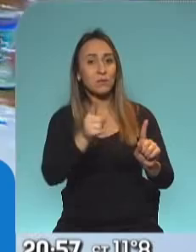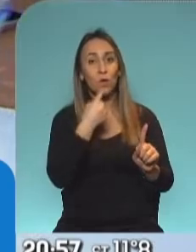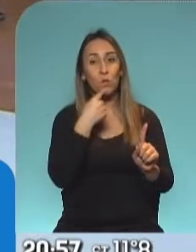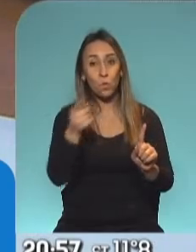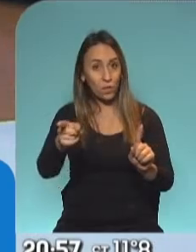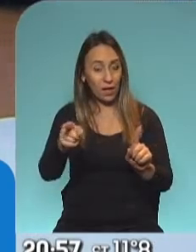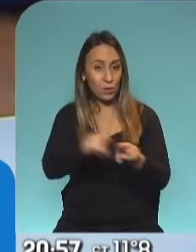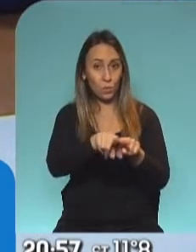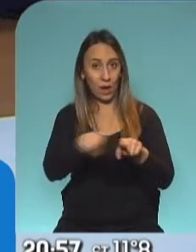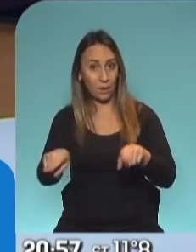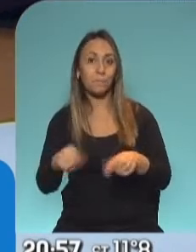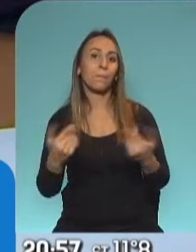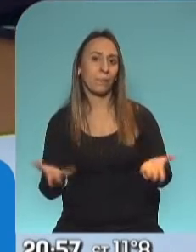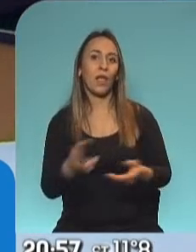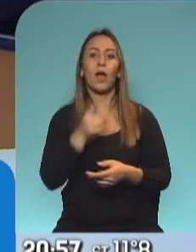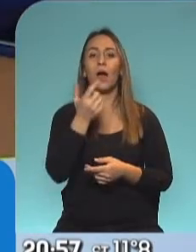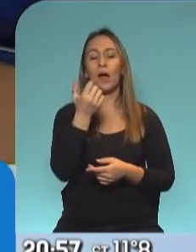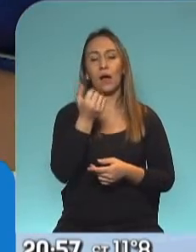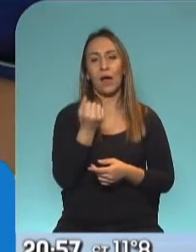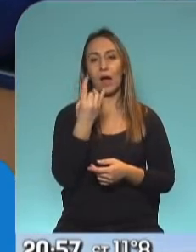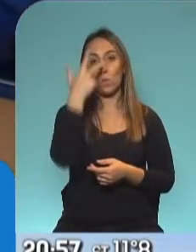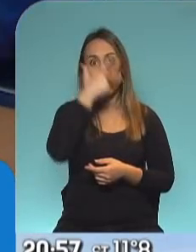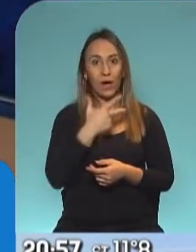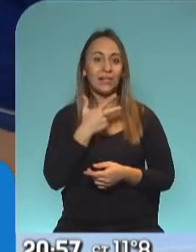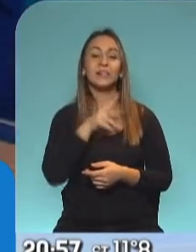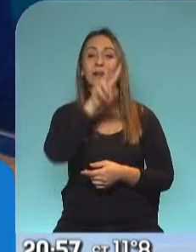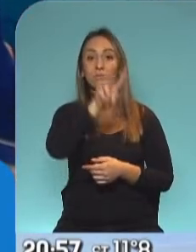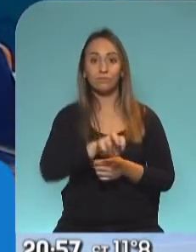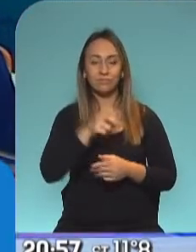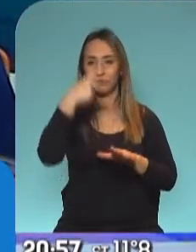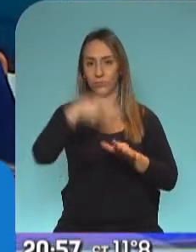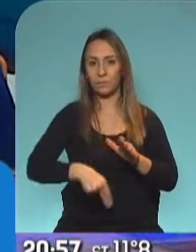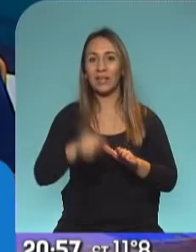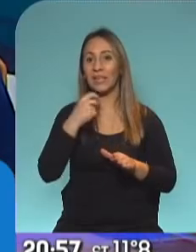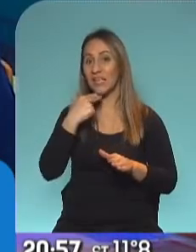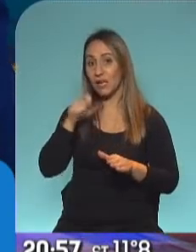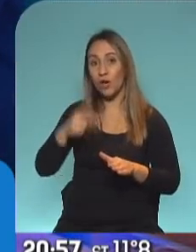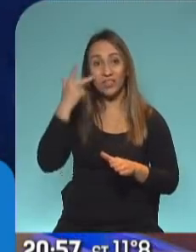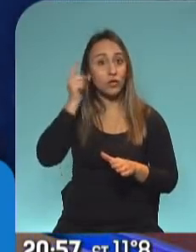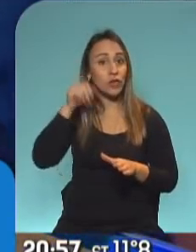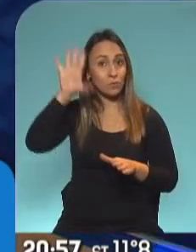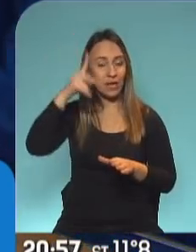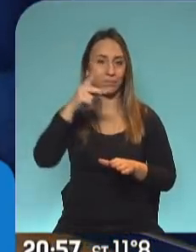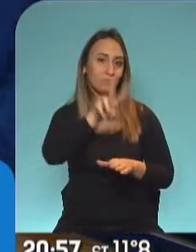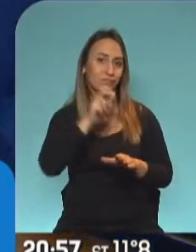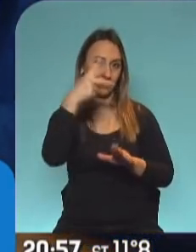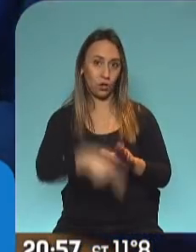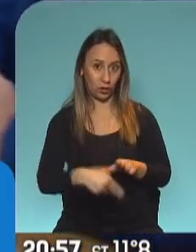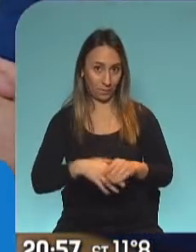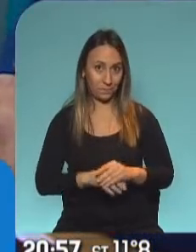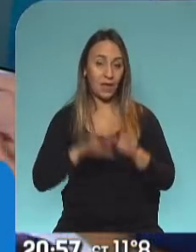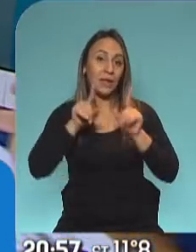Por supuesto, dejás de cobrar la asignación universal por un hijo mayor de 18 años. Puede ser el caso, o puede ser el caso cuando no